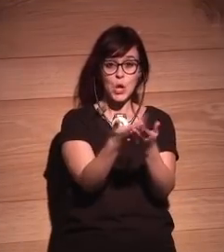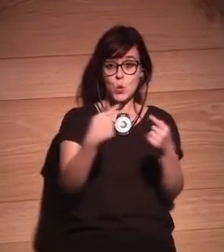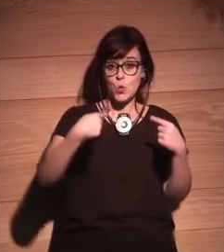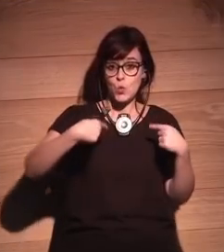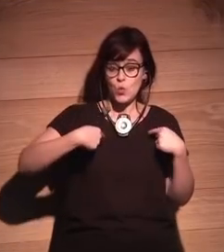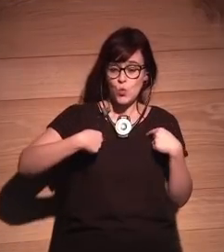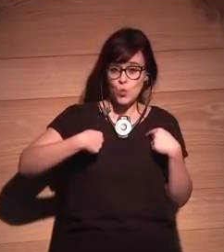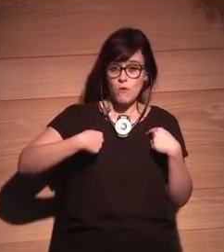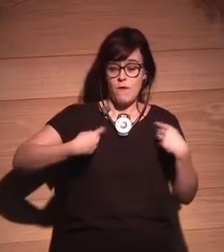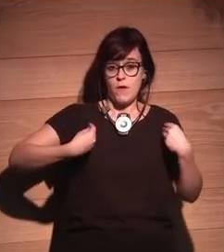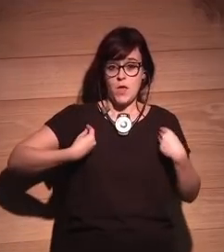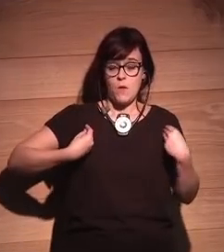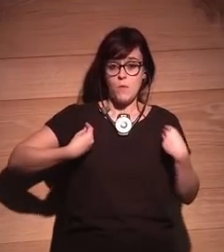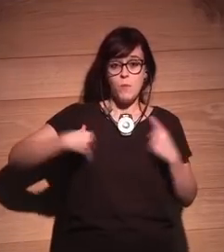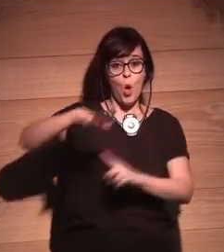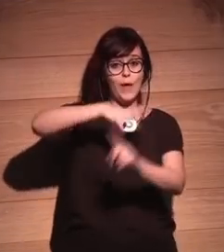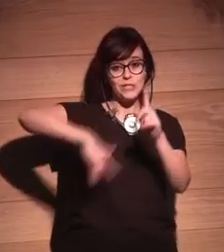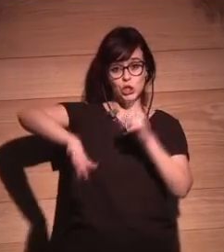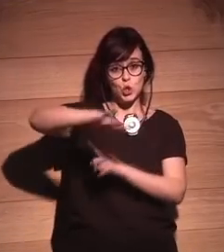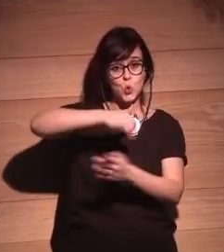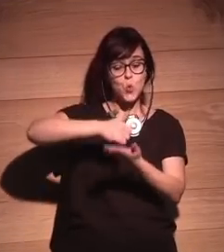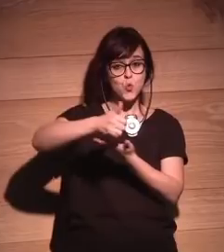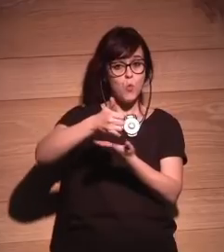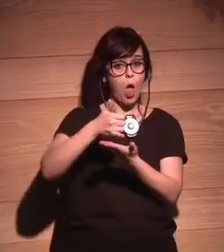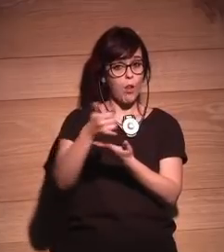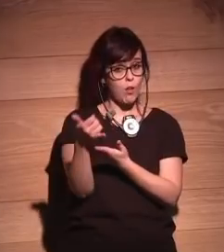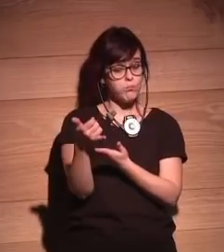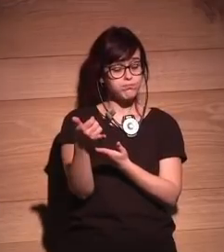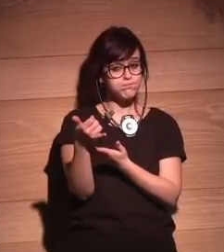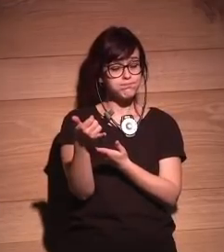yo vivo en un entorno rural